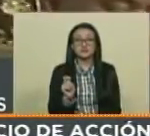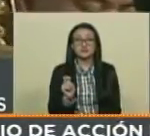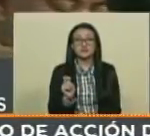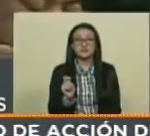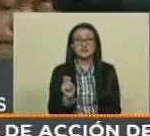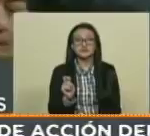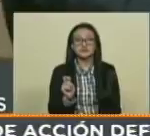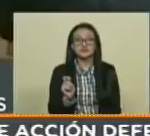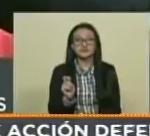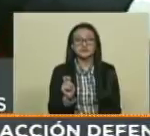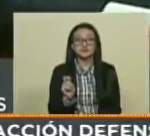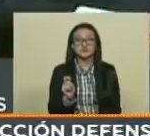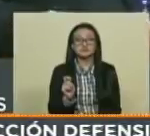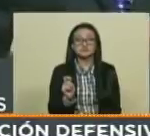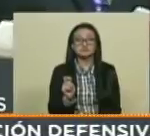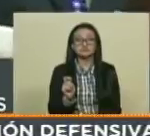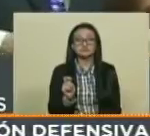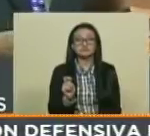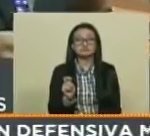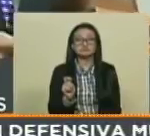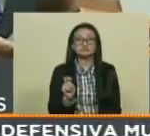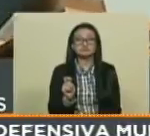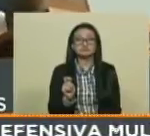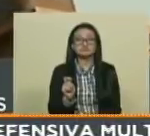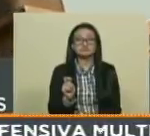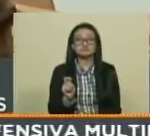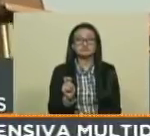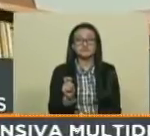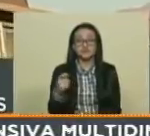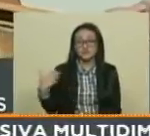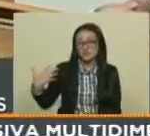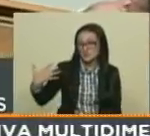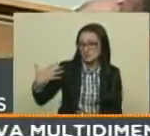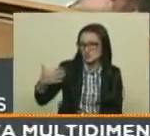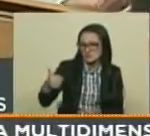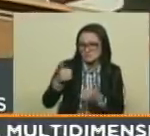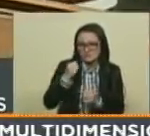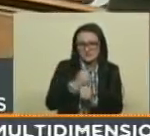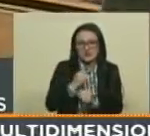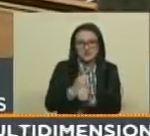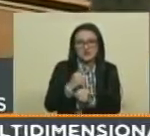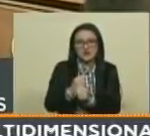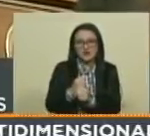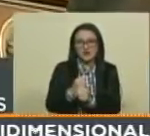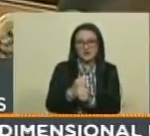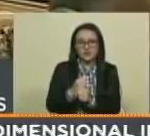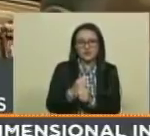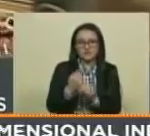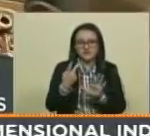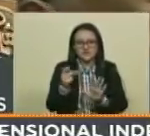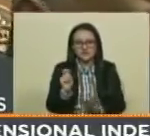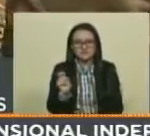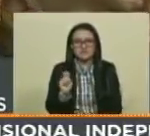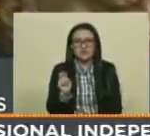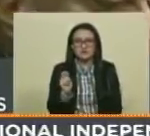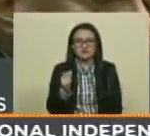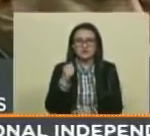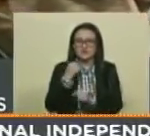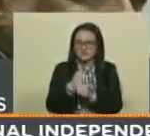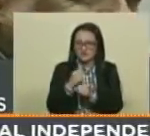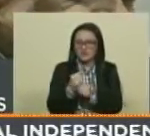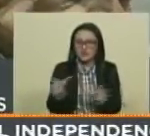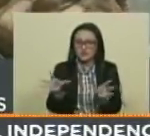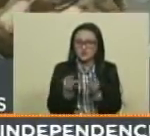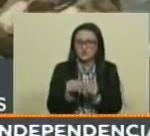nosotros logramos lo que no en 7 meses anteriores del año 2017, porque este informe corresponde al año